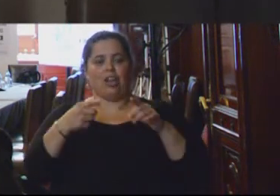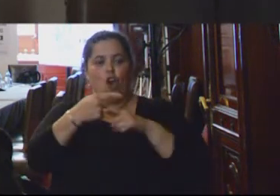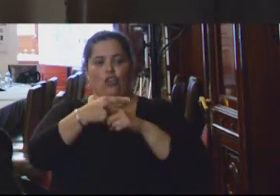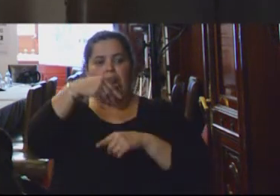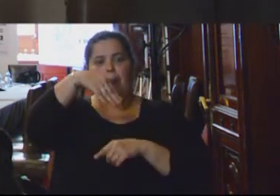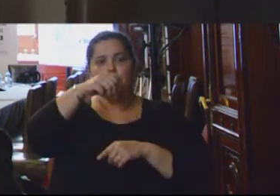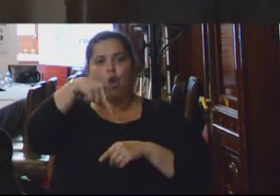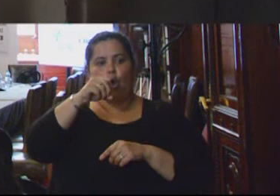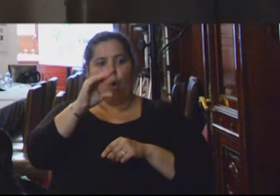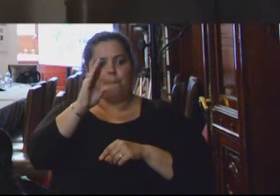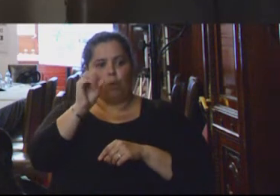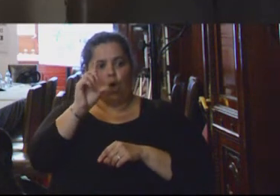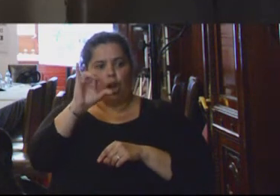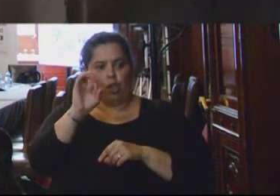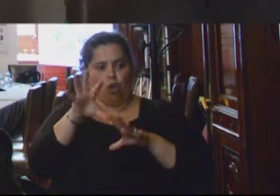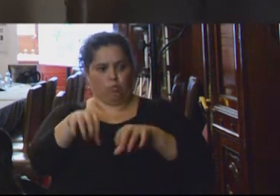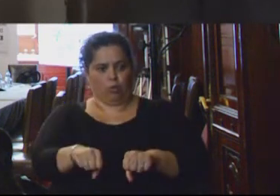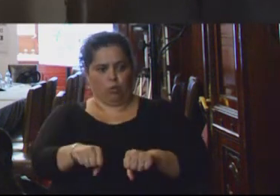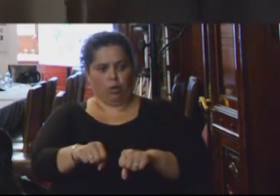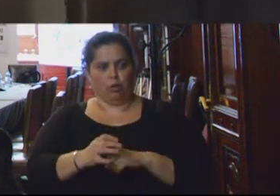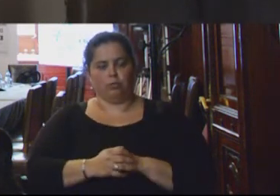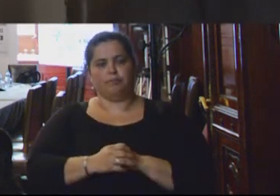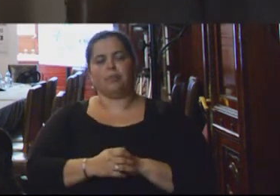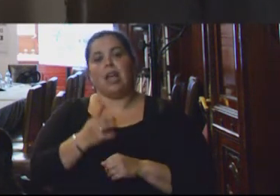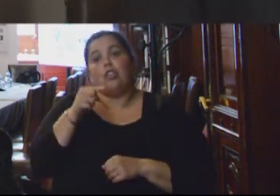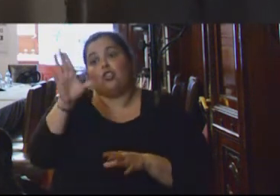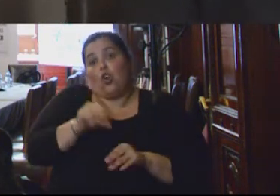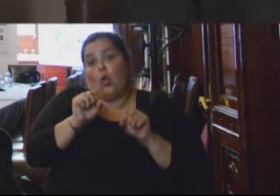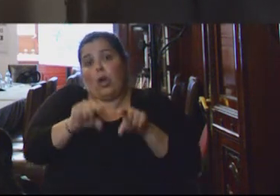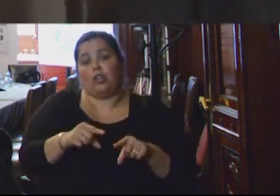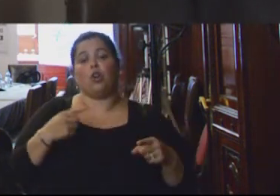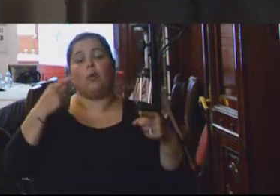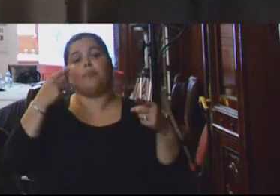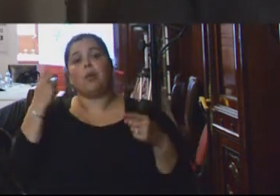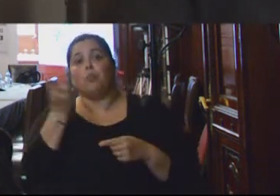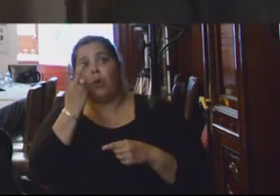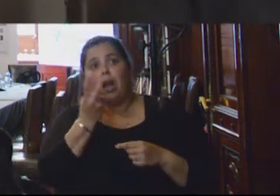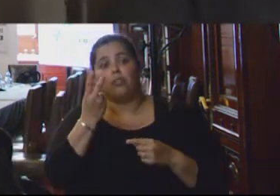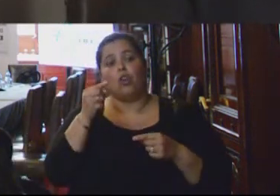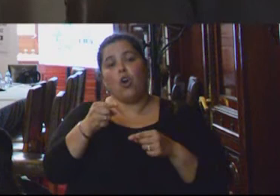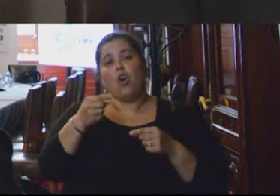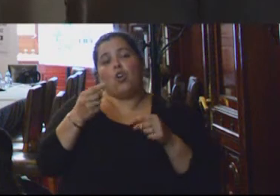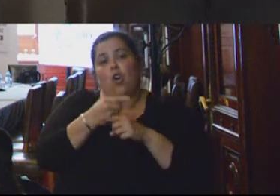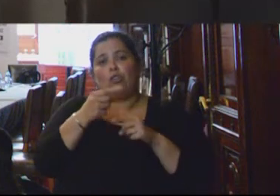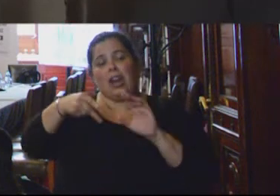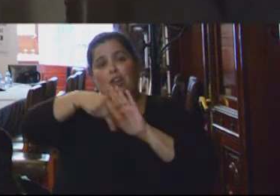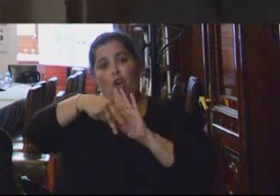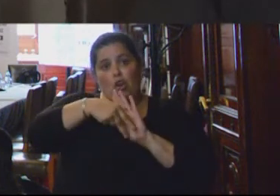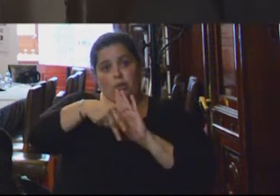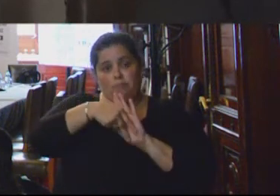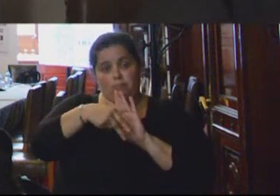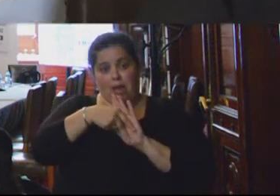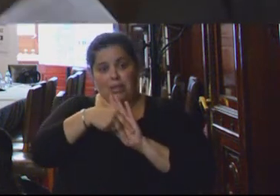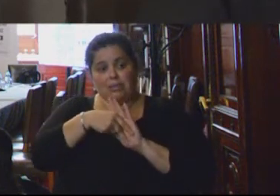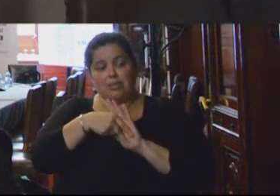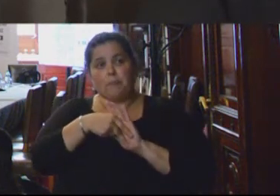esto buscando el cumplimiento de las normas desarrolladas en diversos tratados y sentencias